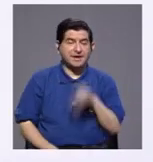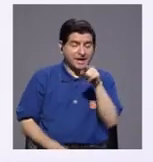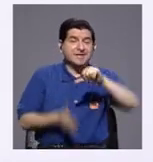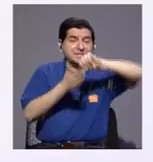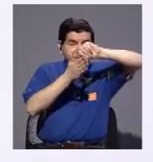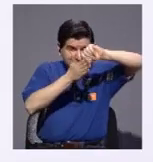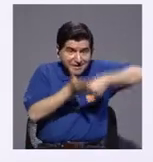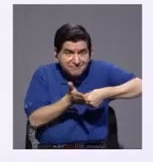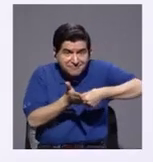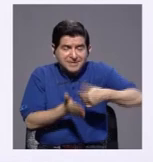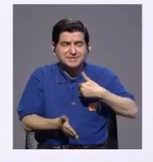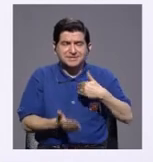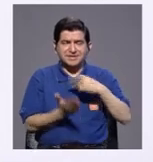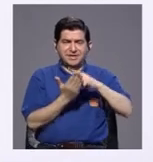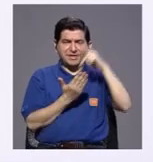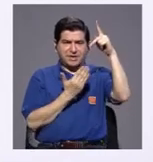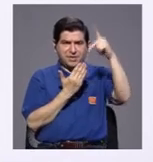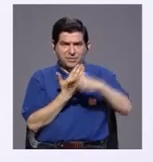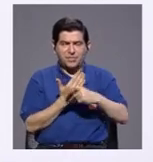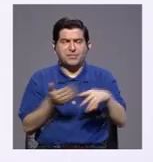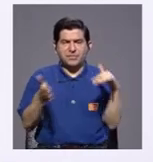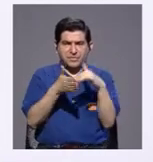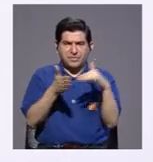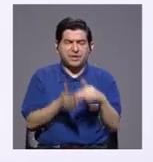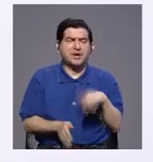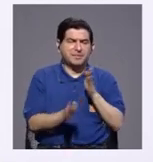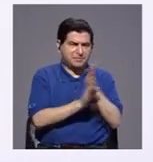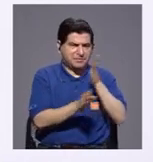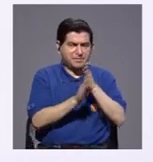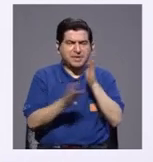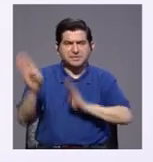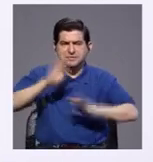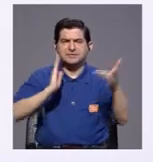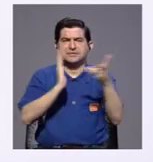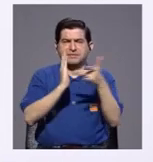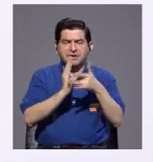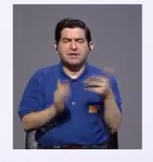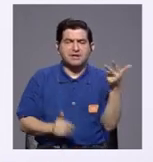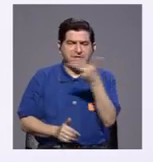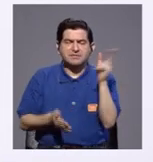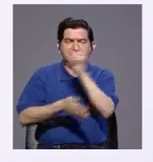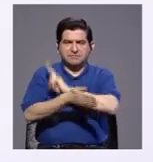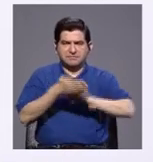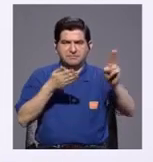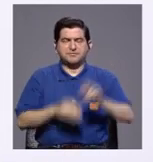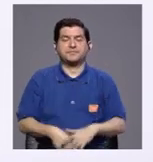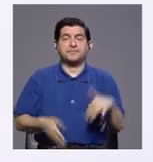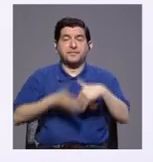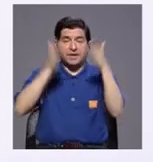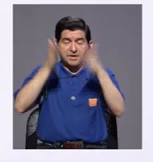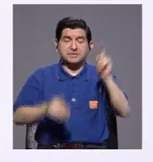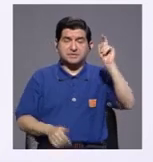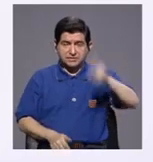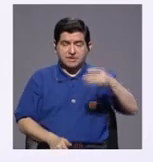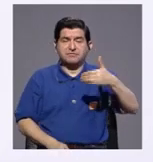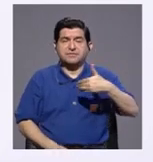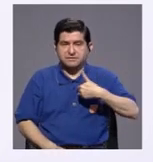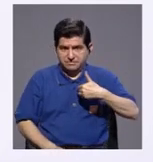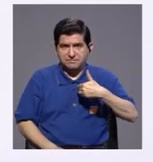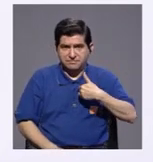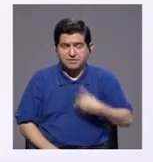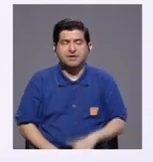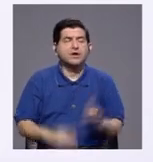énfasis que está en los programas de estudio de estas carreras en biotecnología en hacerse universidades los estudiantes tienen una